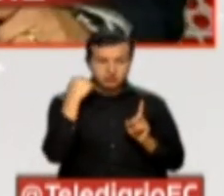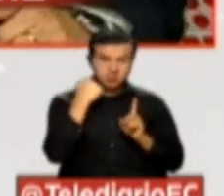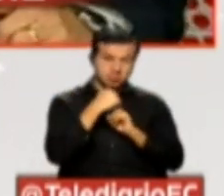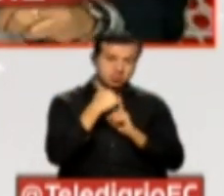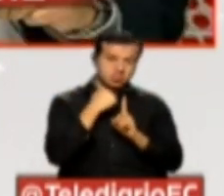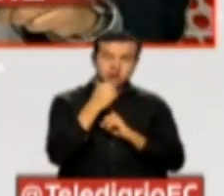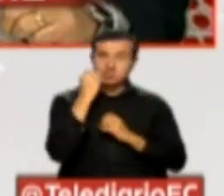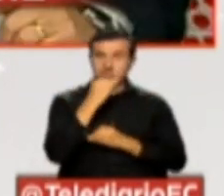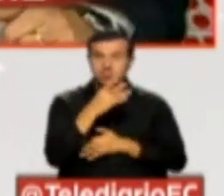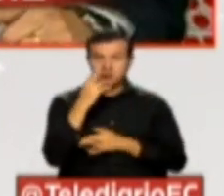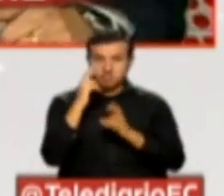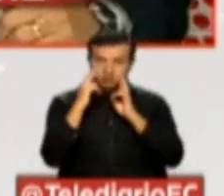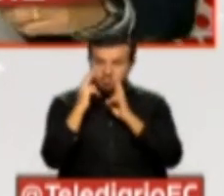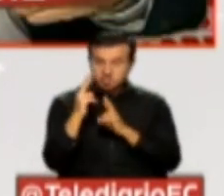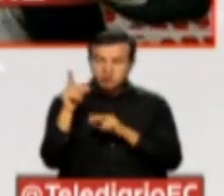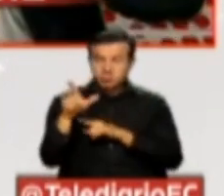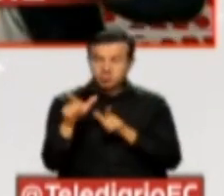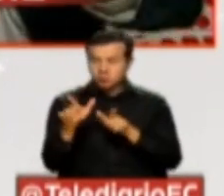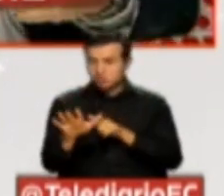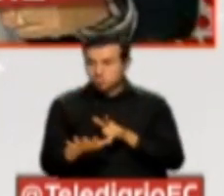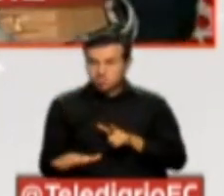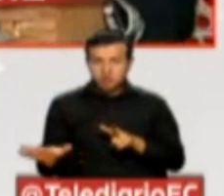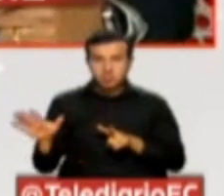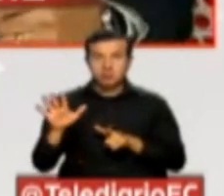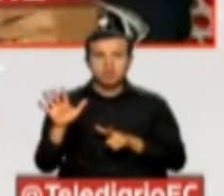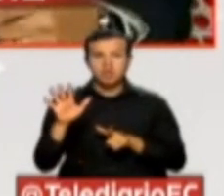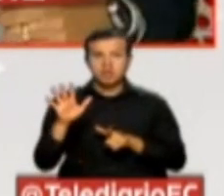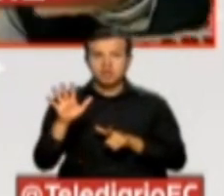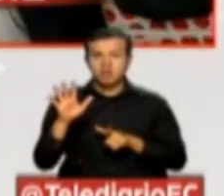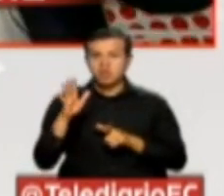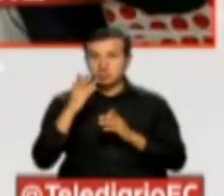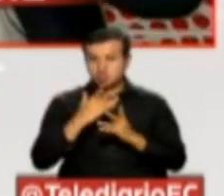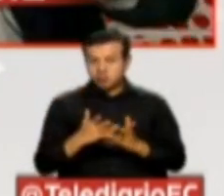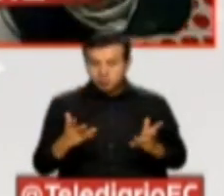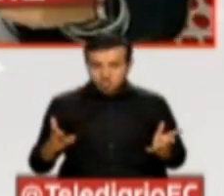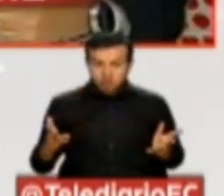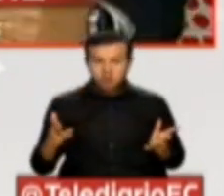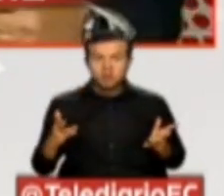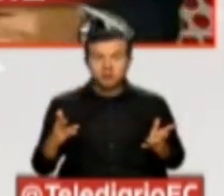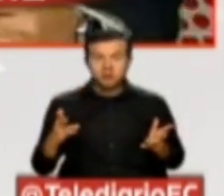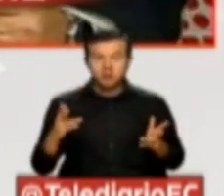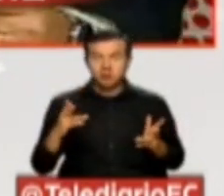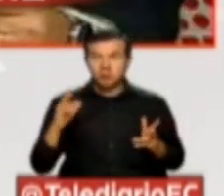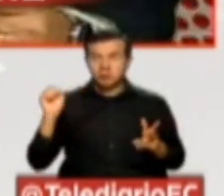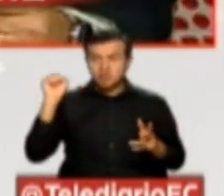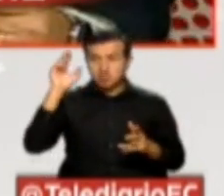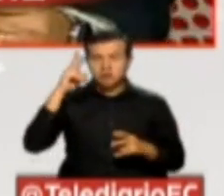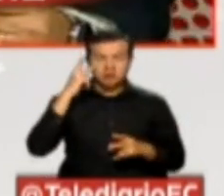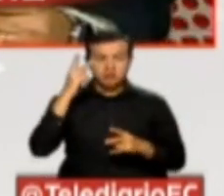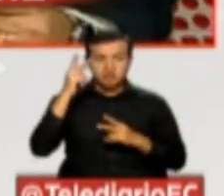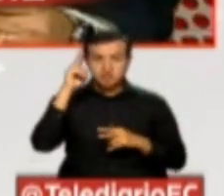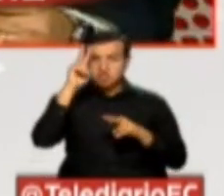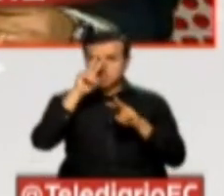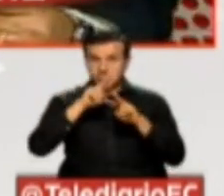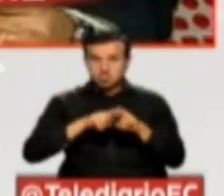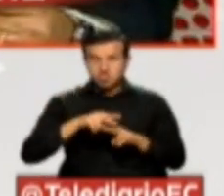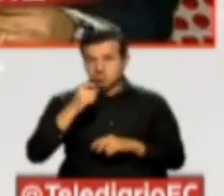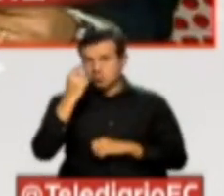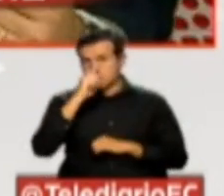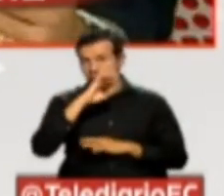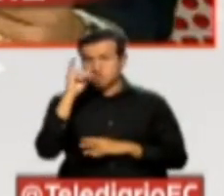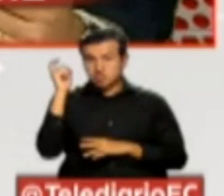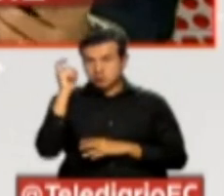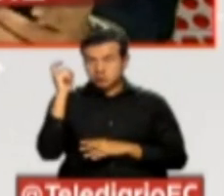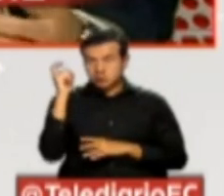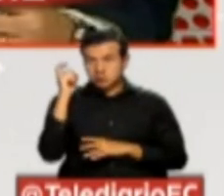un informe de reconocimiento del lugar, fue la recolección de los vestigios, se va a hacer la explotación del video, donde el video claramente no se necesita